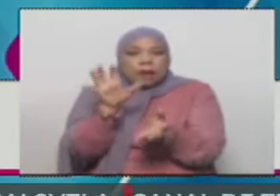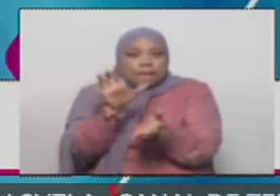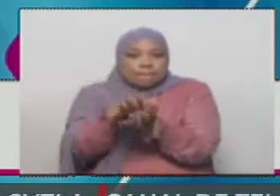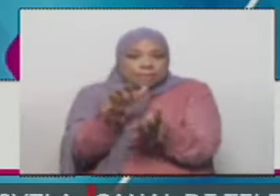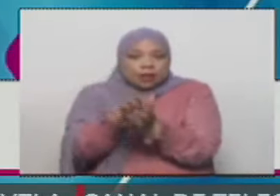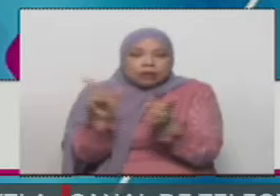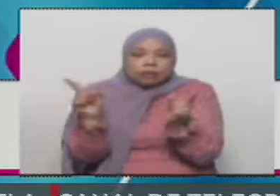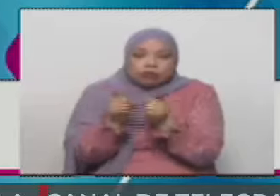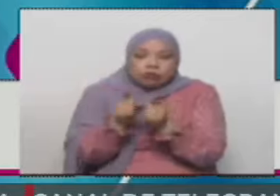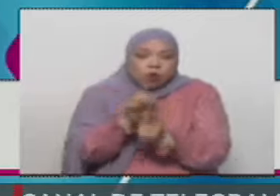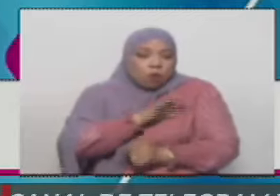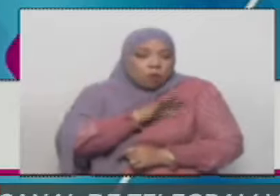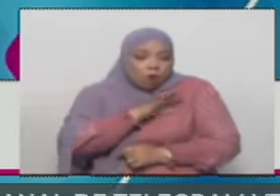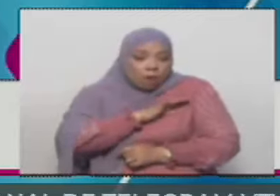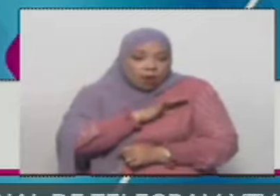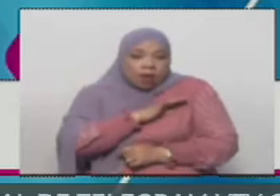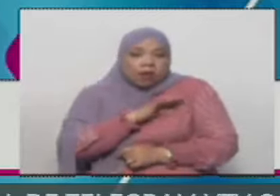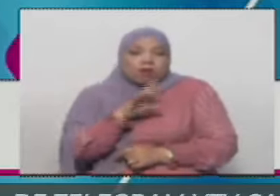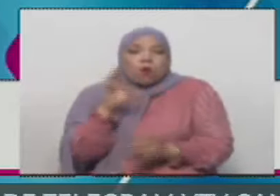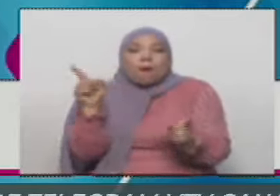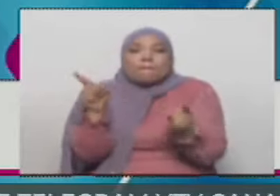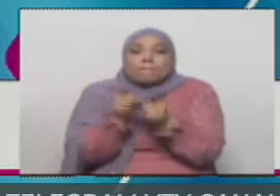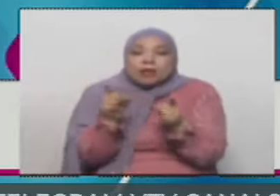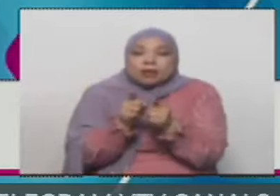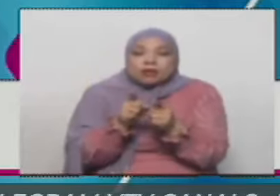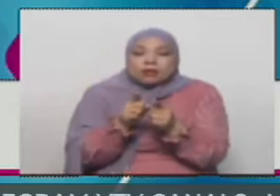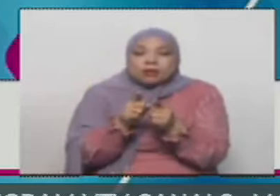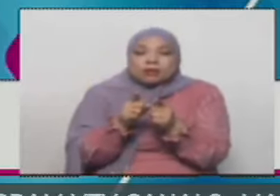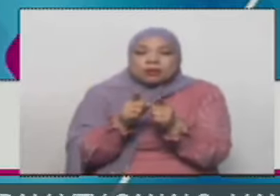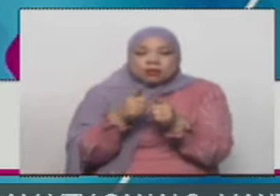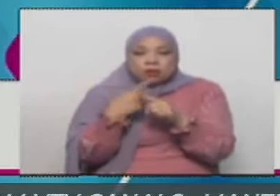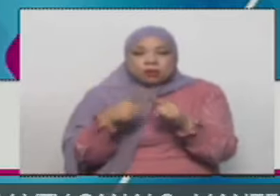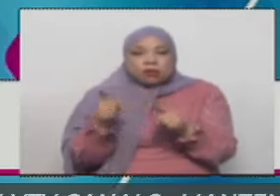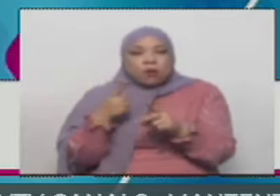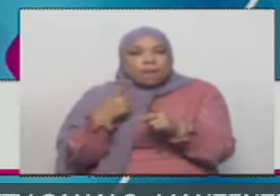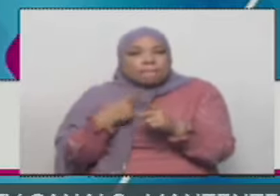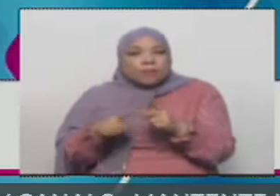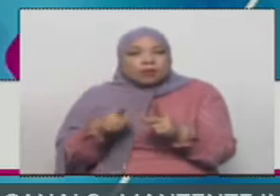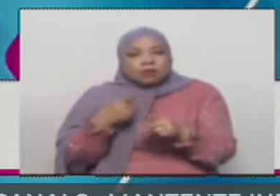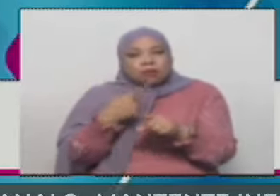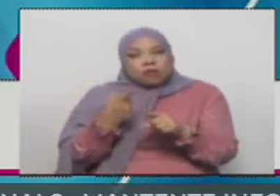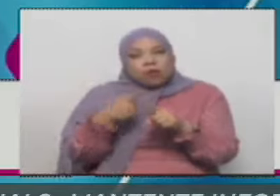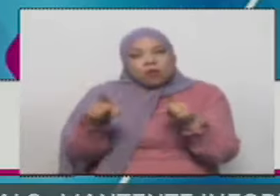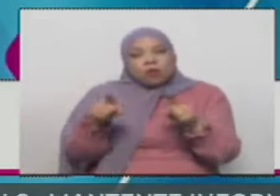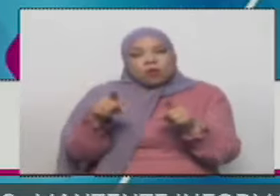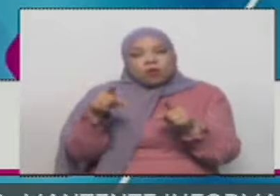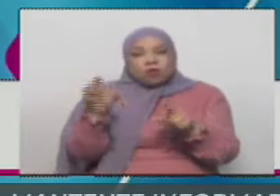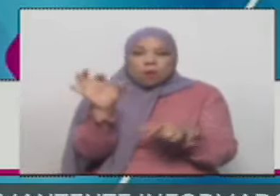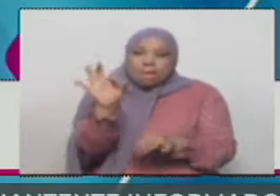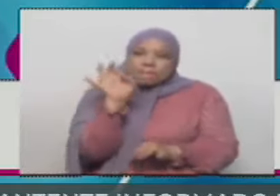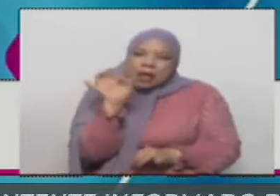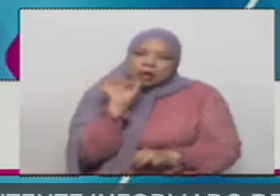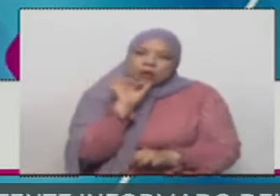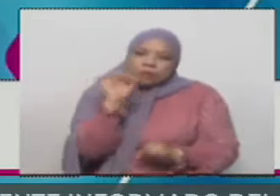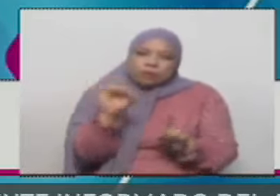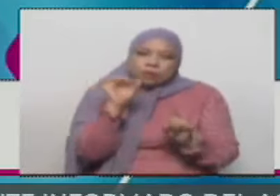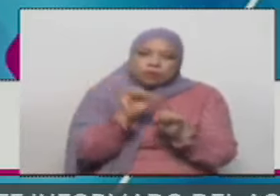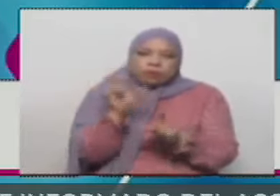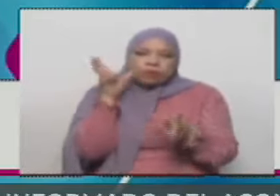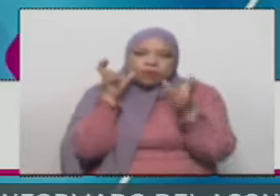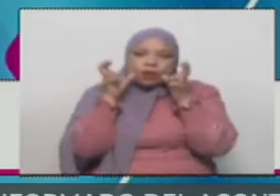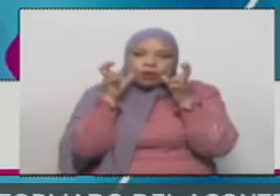tiene su propia diversidad, y son más pequeñas que el Oriente, ¿verdad? Que todo el Oriente. Pero las diversiones de Coche tienen su particularidad. Por ejemplo, aquí van a escuchar